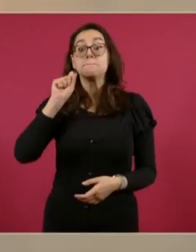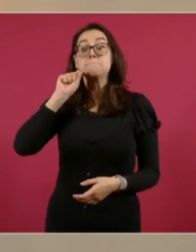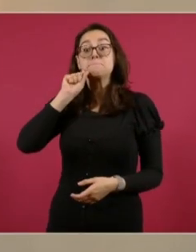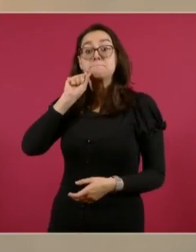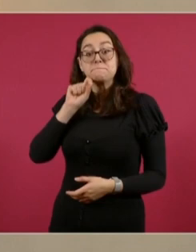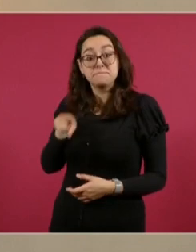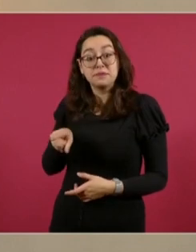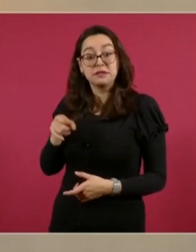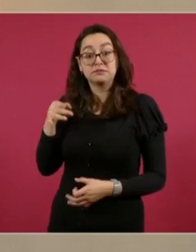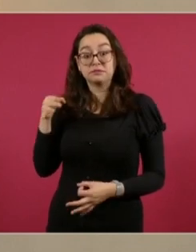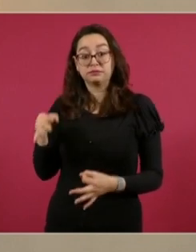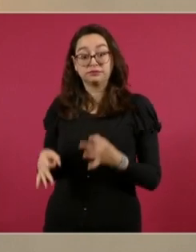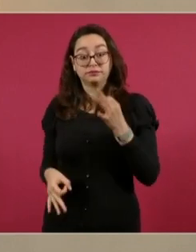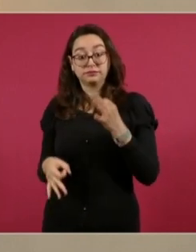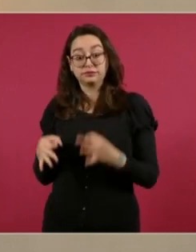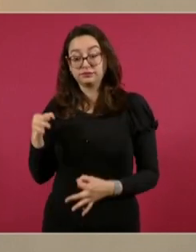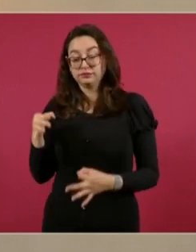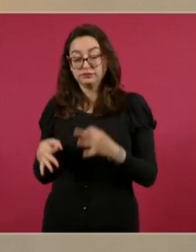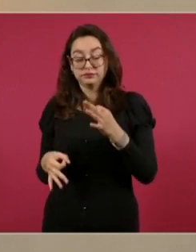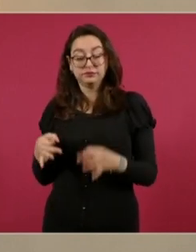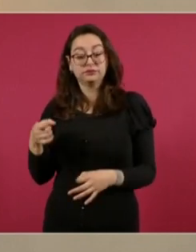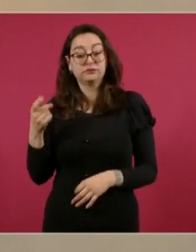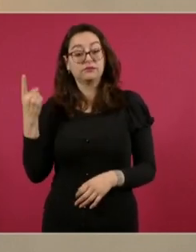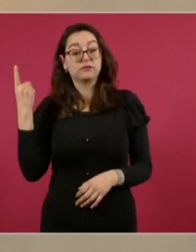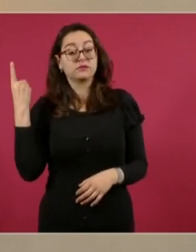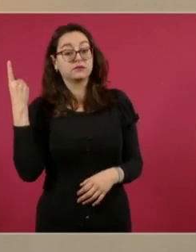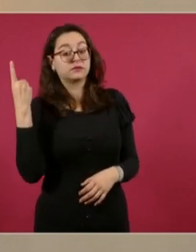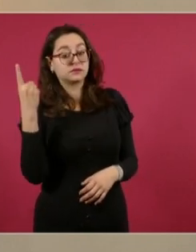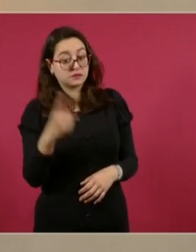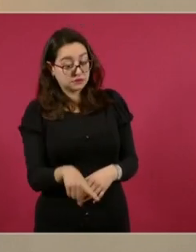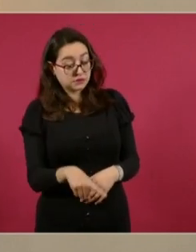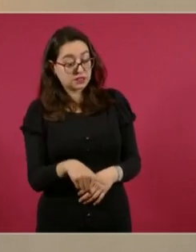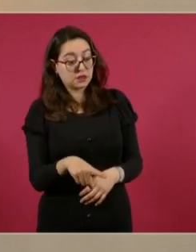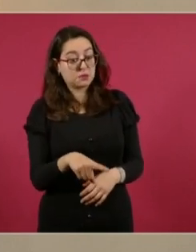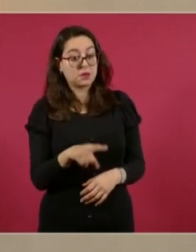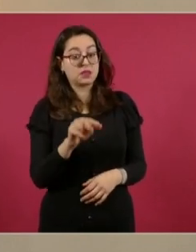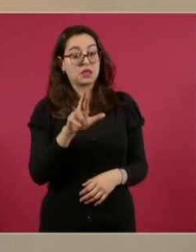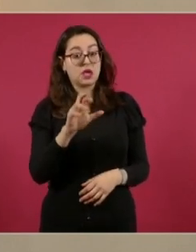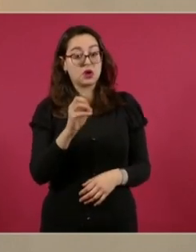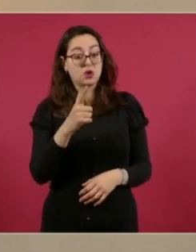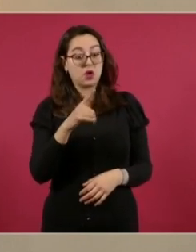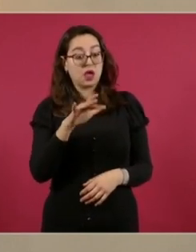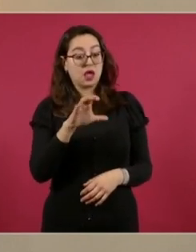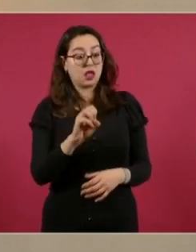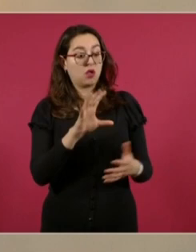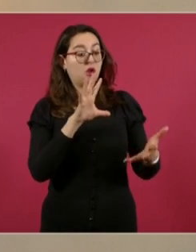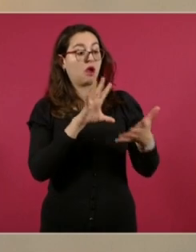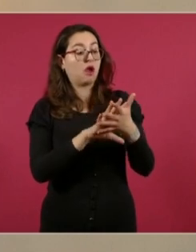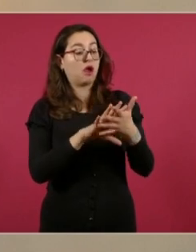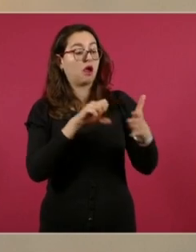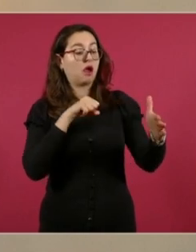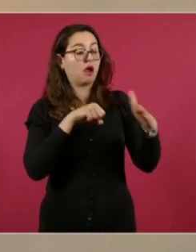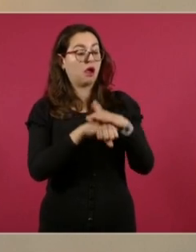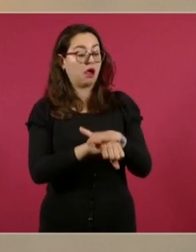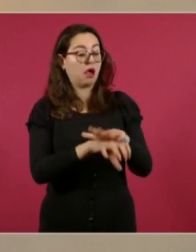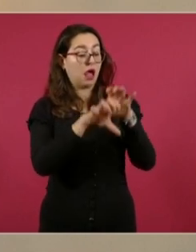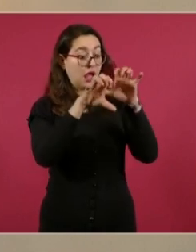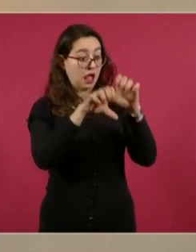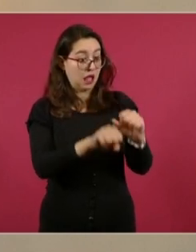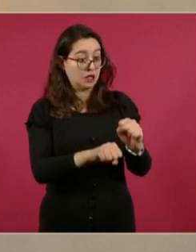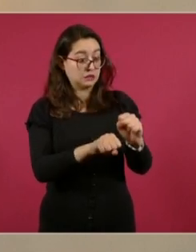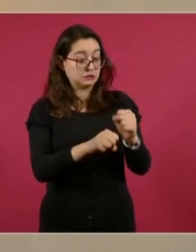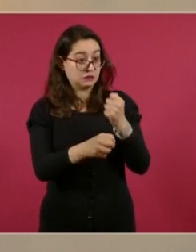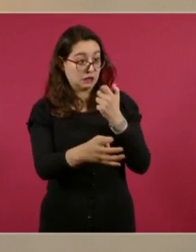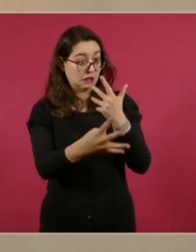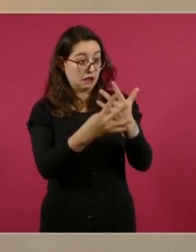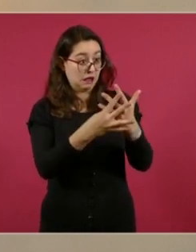solicitó el traslado de José Alberto N., alias La Quena, a un penal de Reynosa cuando fue detenido el 17 de